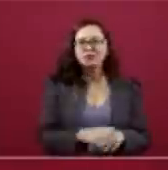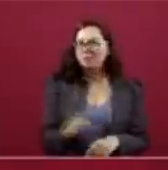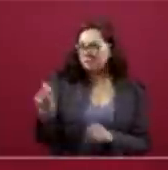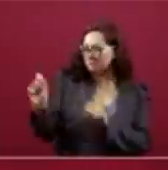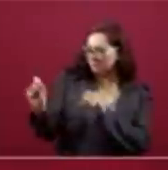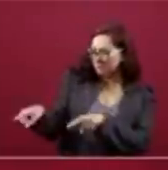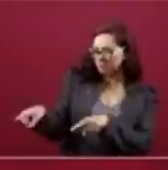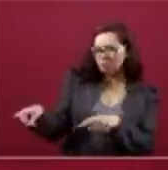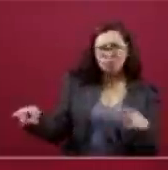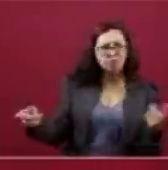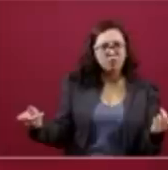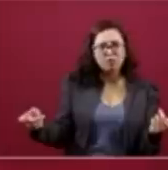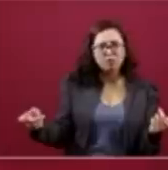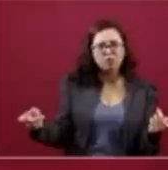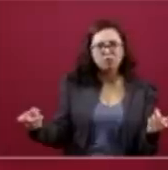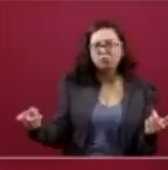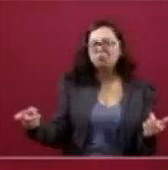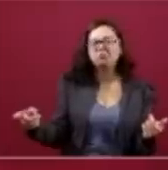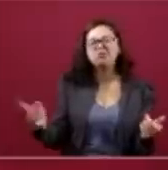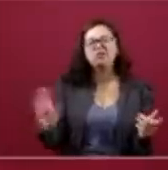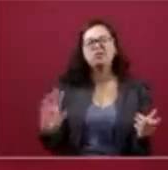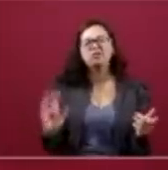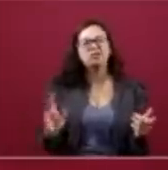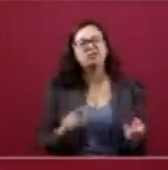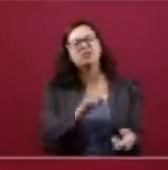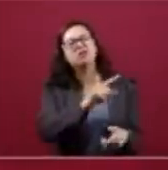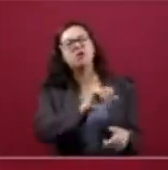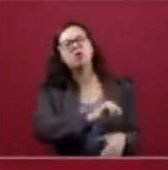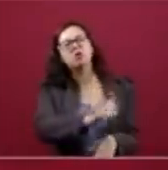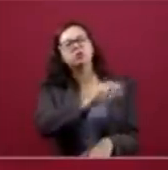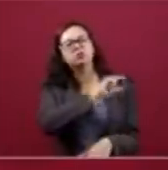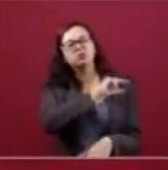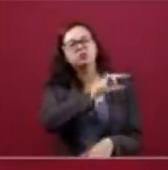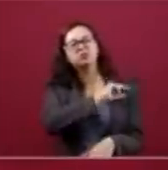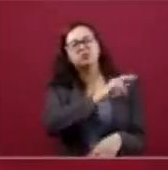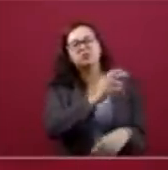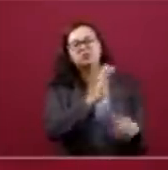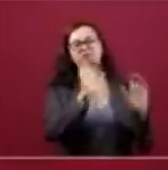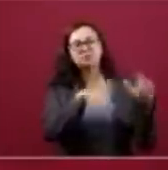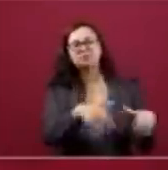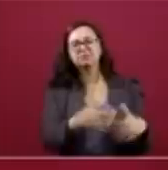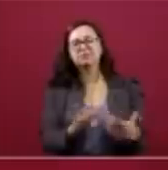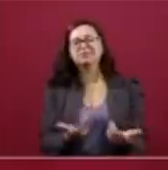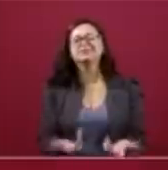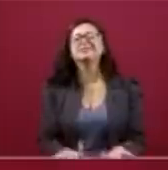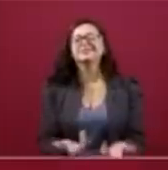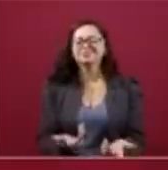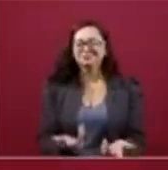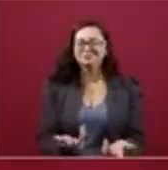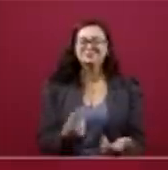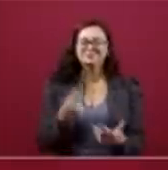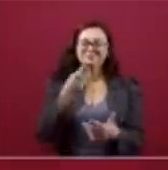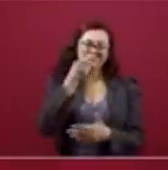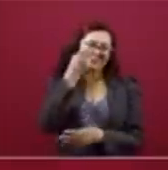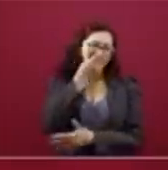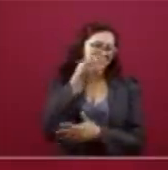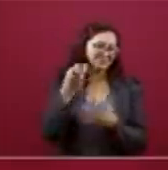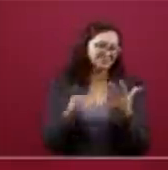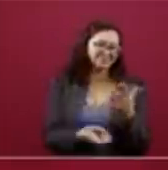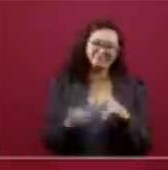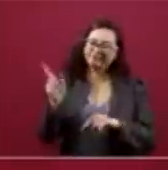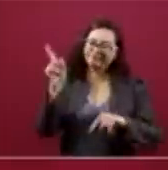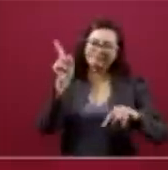hacer con los mismos servidores públicos. Entonces, todo eso se está